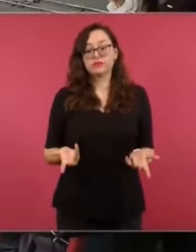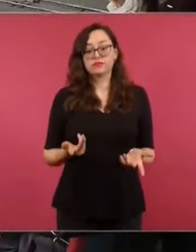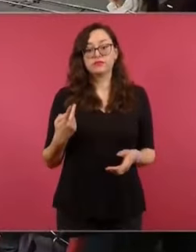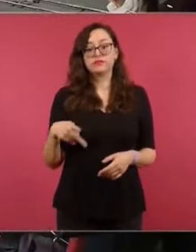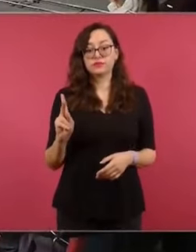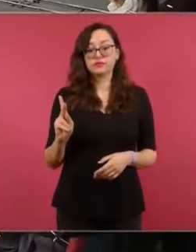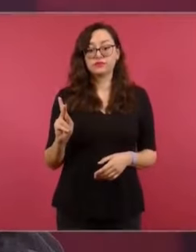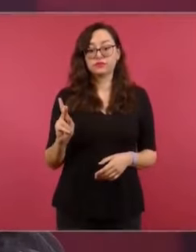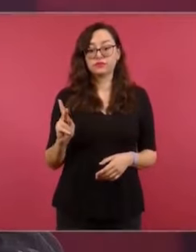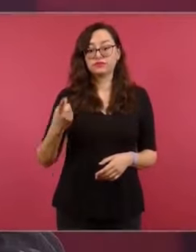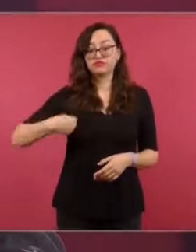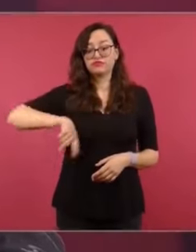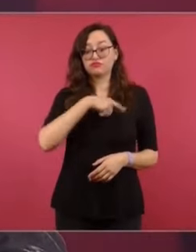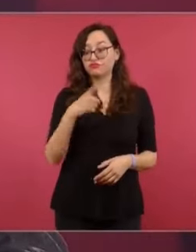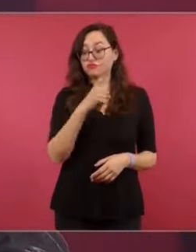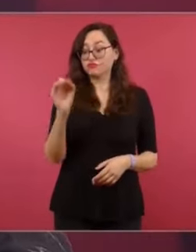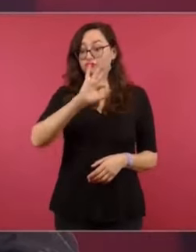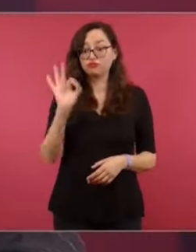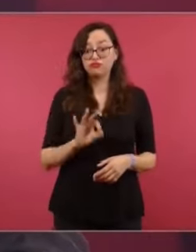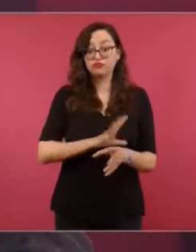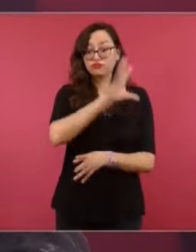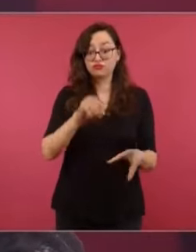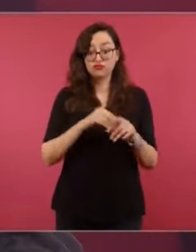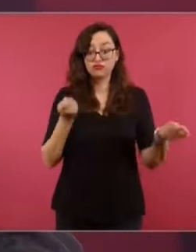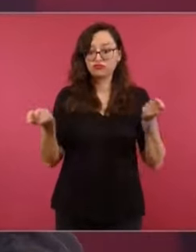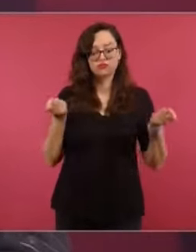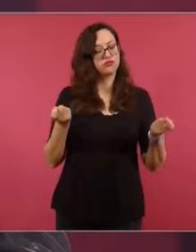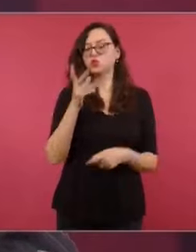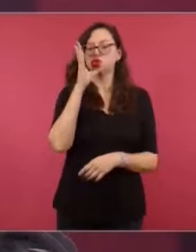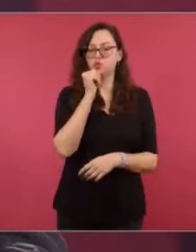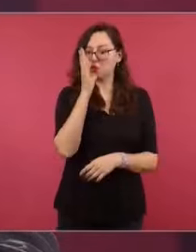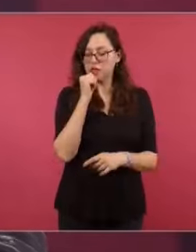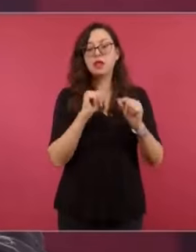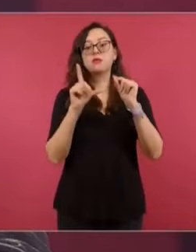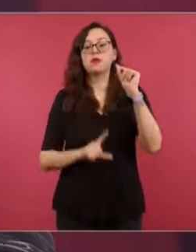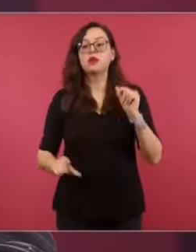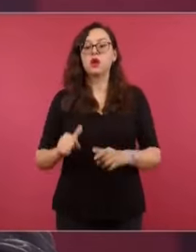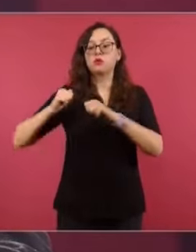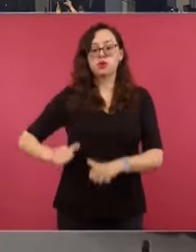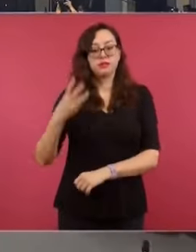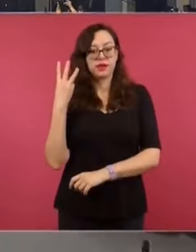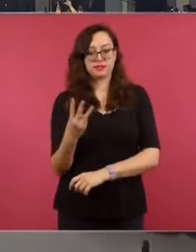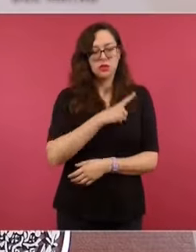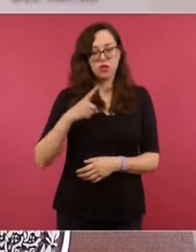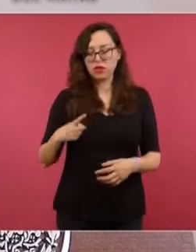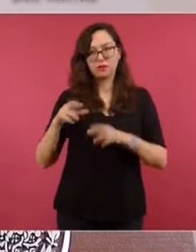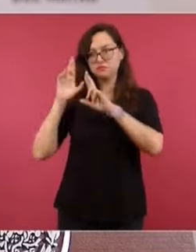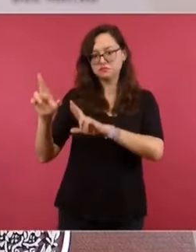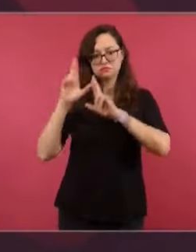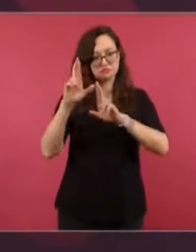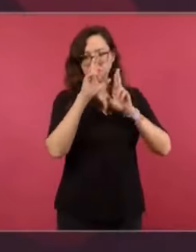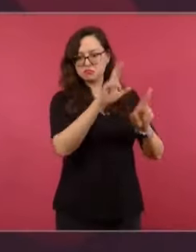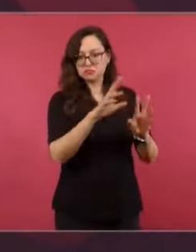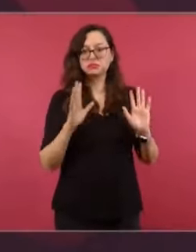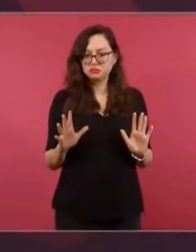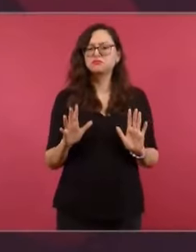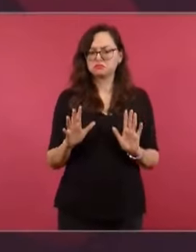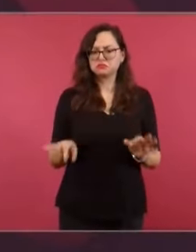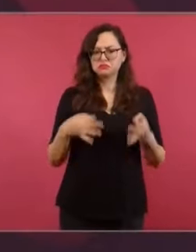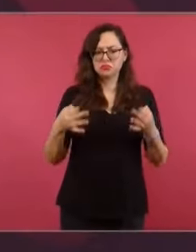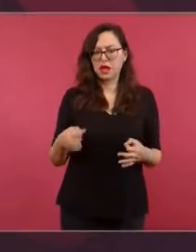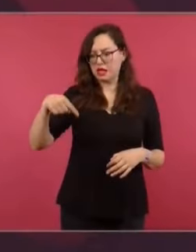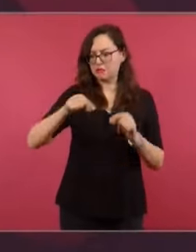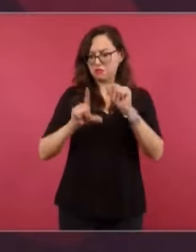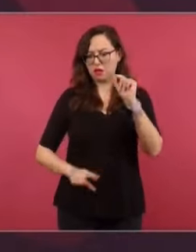nosotros absolutos omnímodas dependemos como debe de ser de un estado de